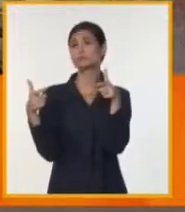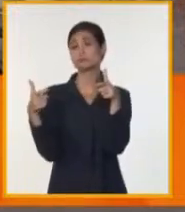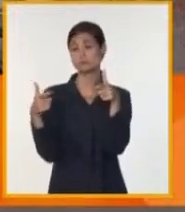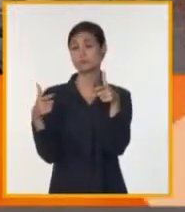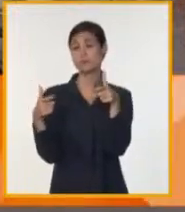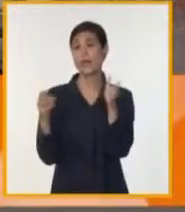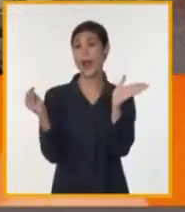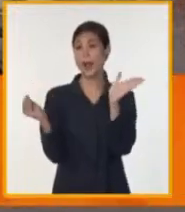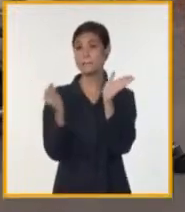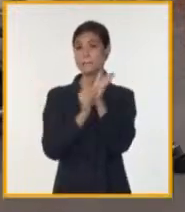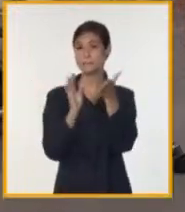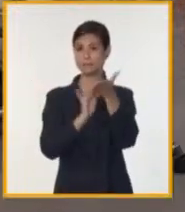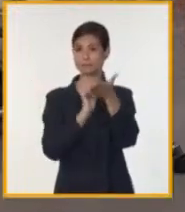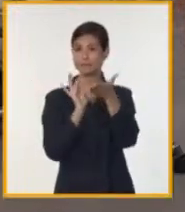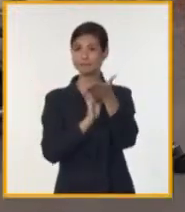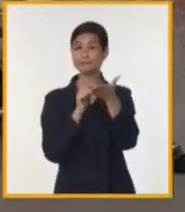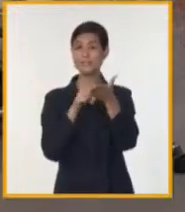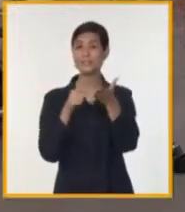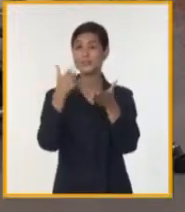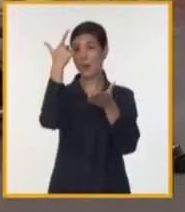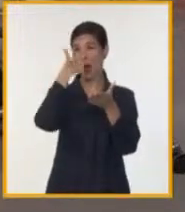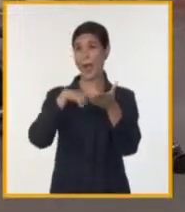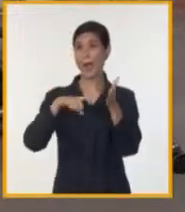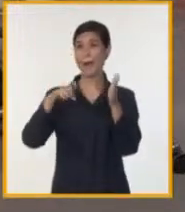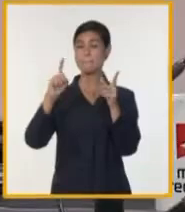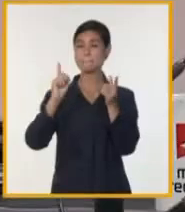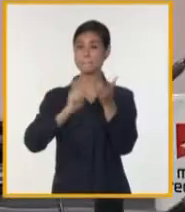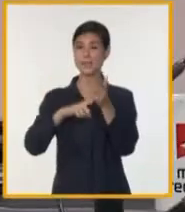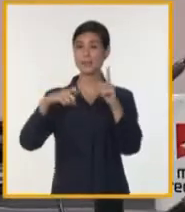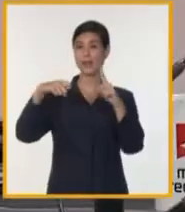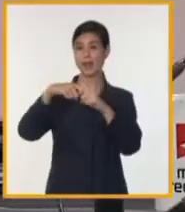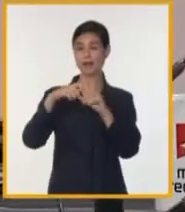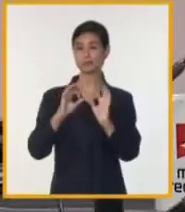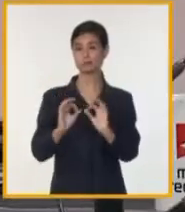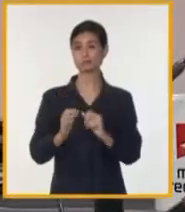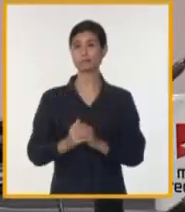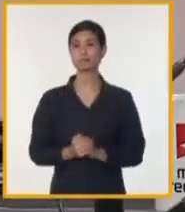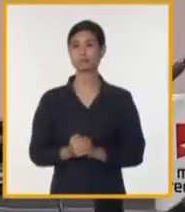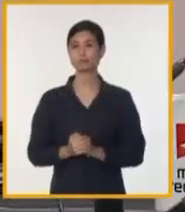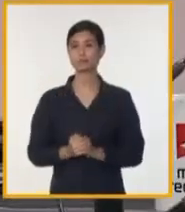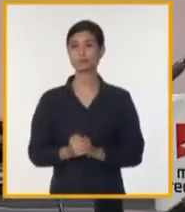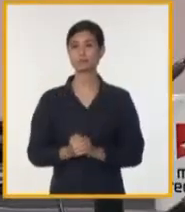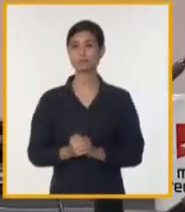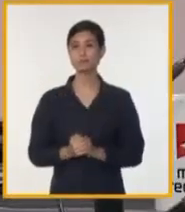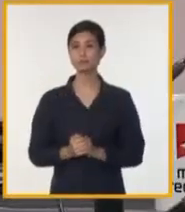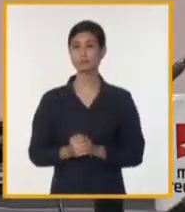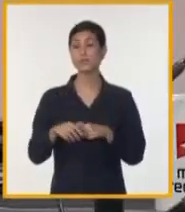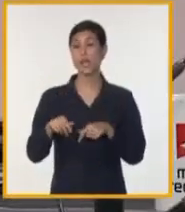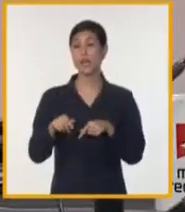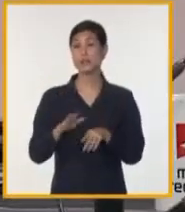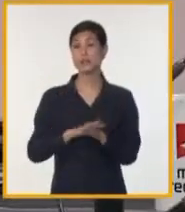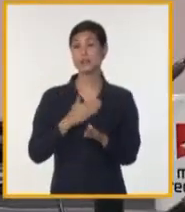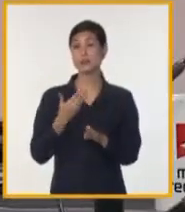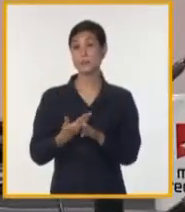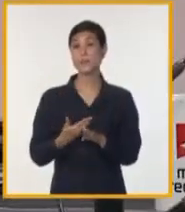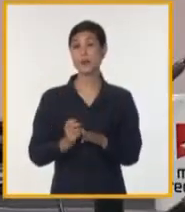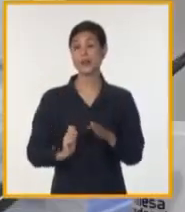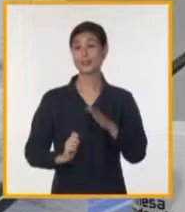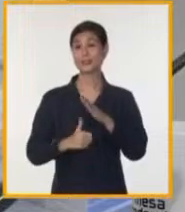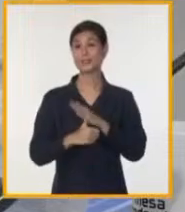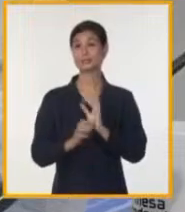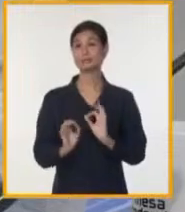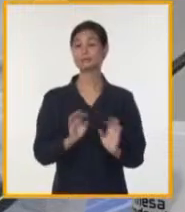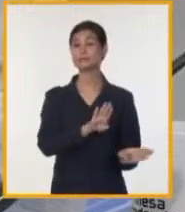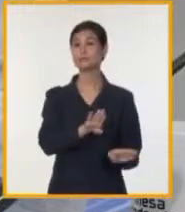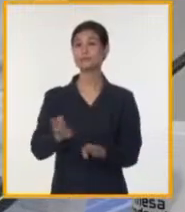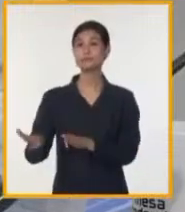que apareció ha sido una contribución, pero bueno, seguro de eso nos va a hablar su director ahorita, ¿no? ¿Cómo no? Tenemos una empresa de construcción,